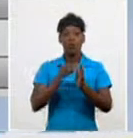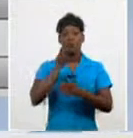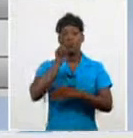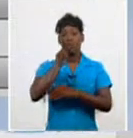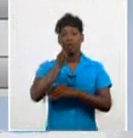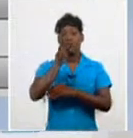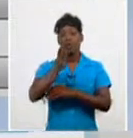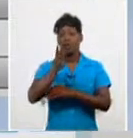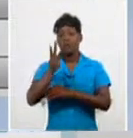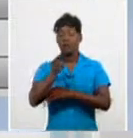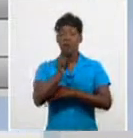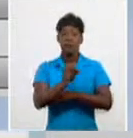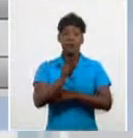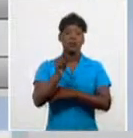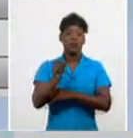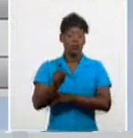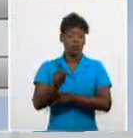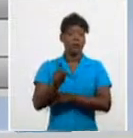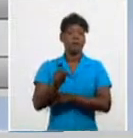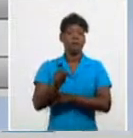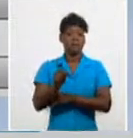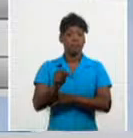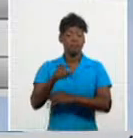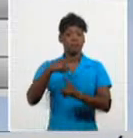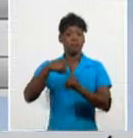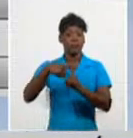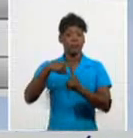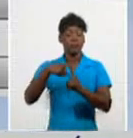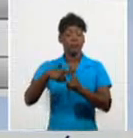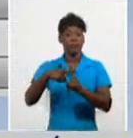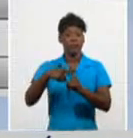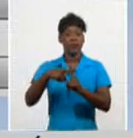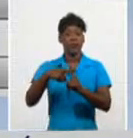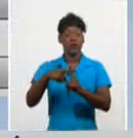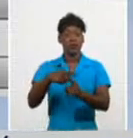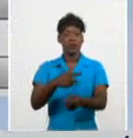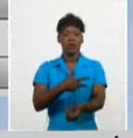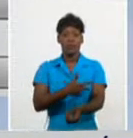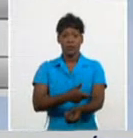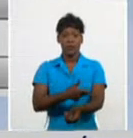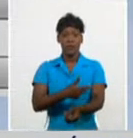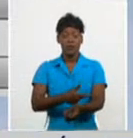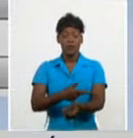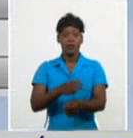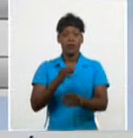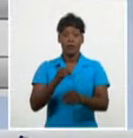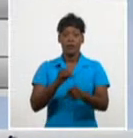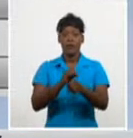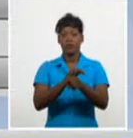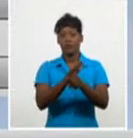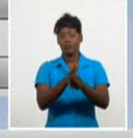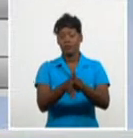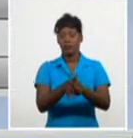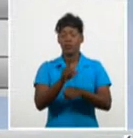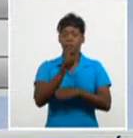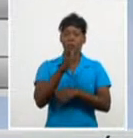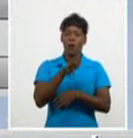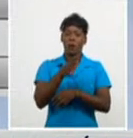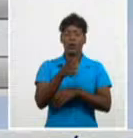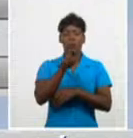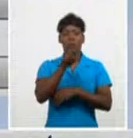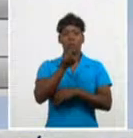2.233 personas han resultado positivas a la COVID-19. Es el